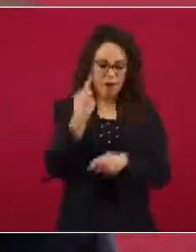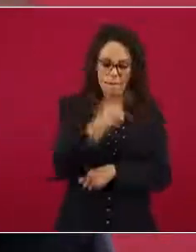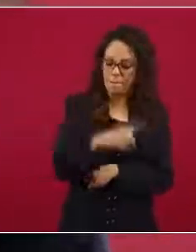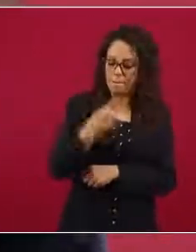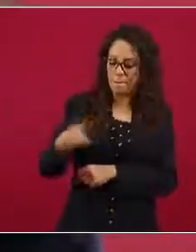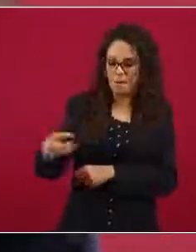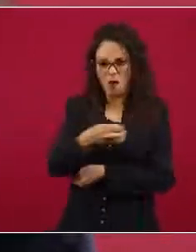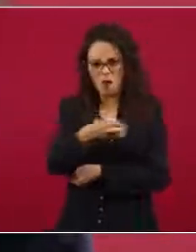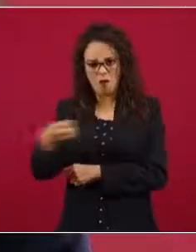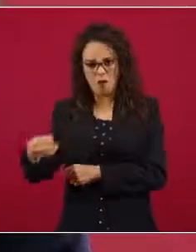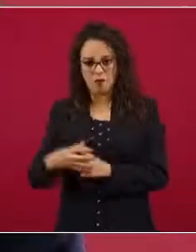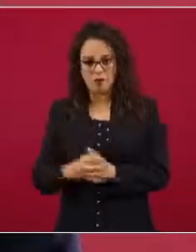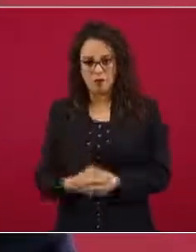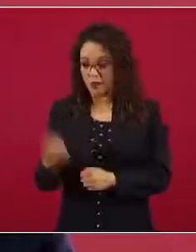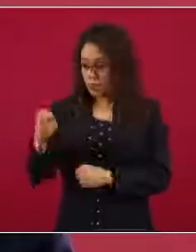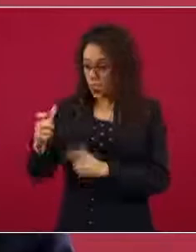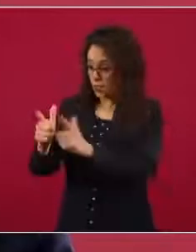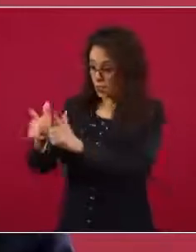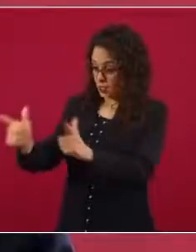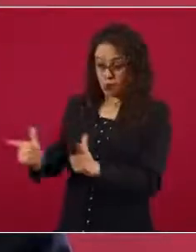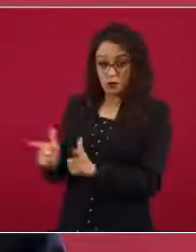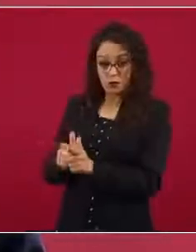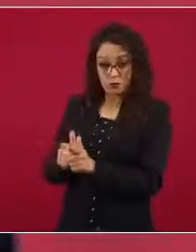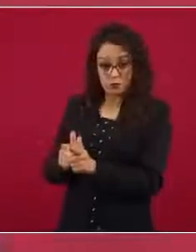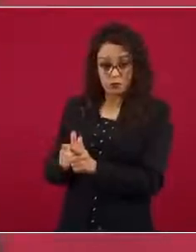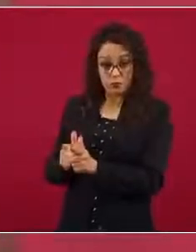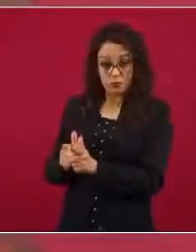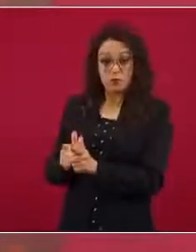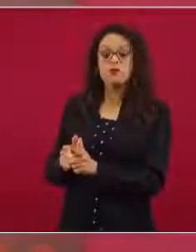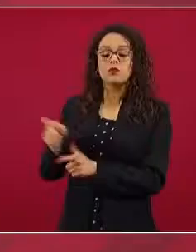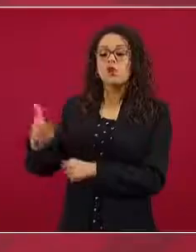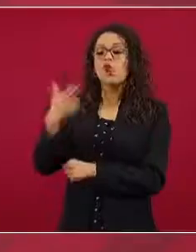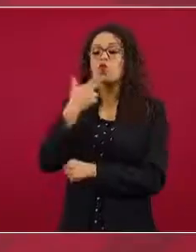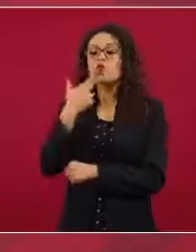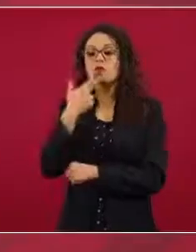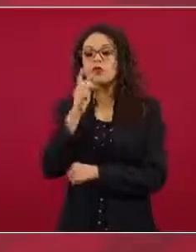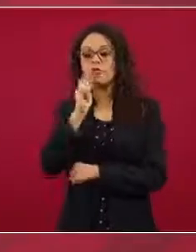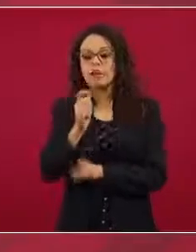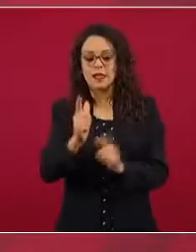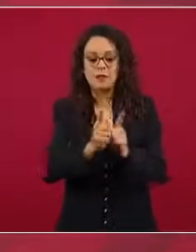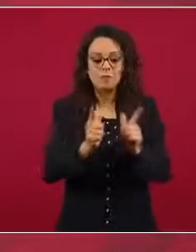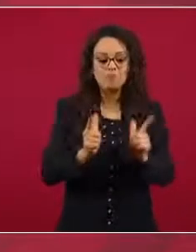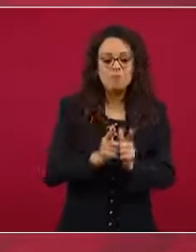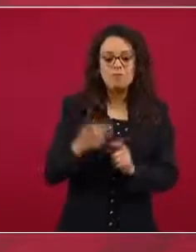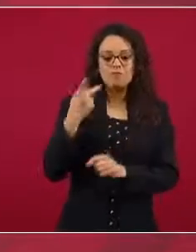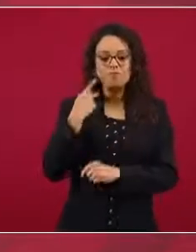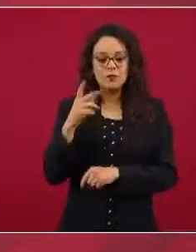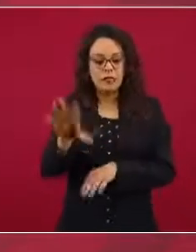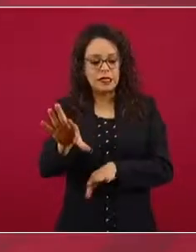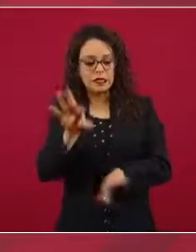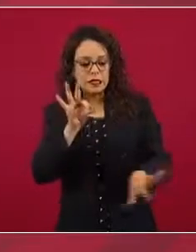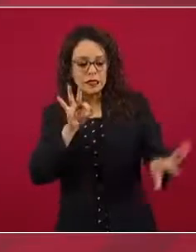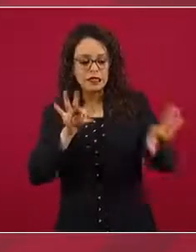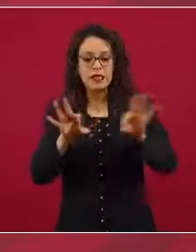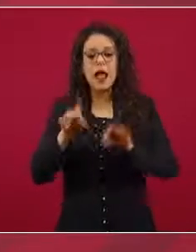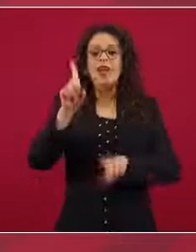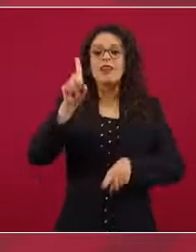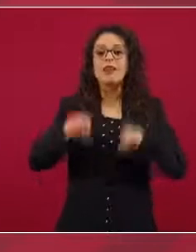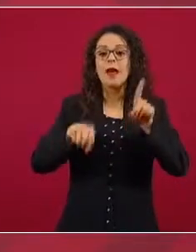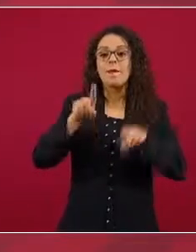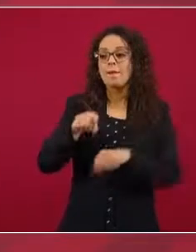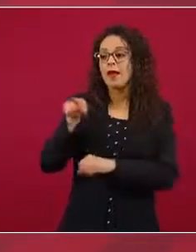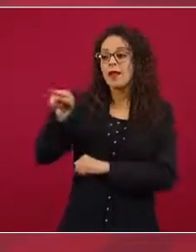grupo oligarca utilizaba a un partido u a otro de acuerdo a lo que le convenía.